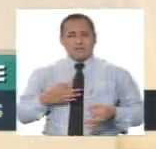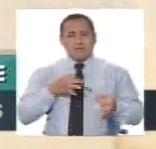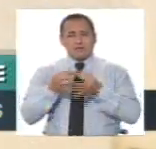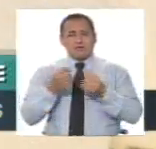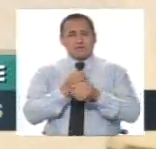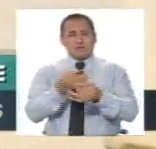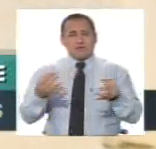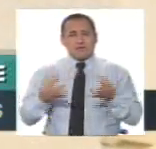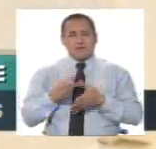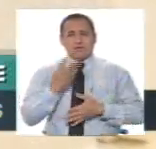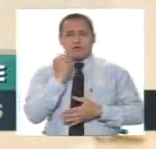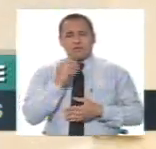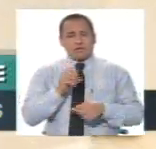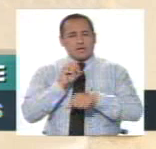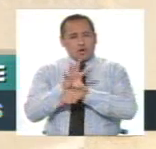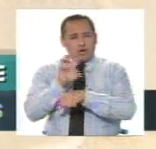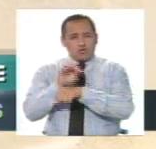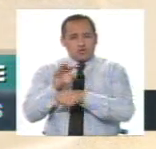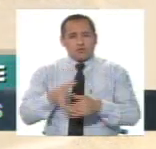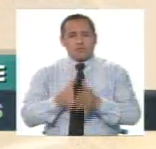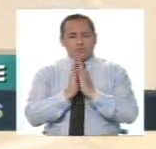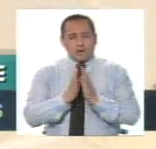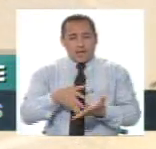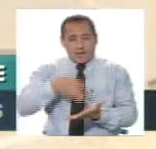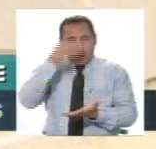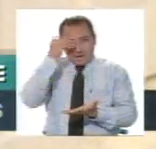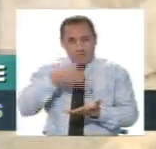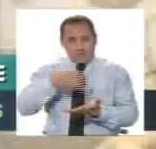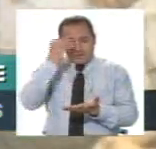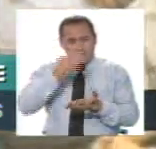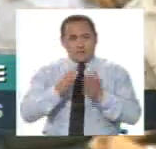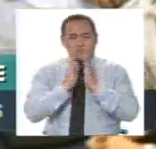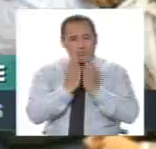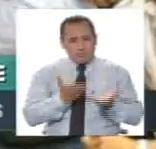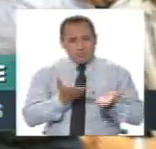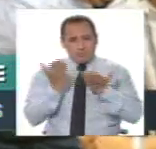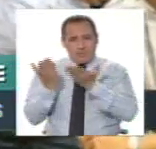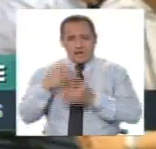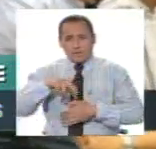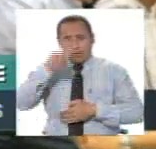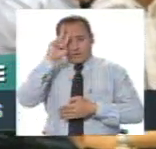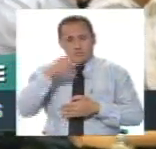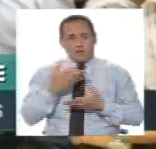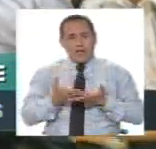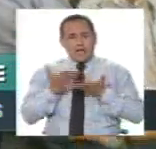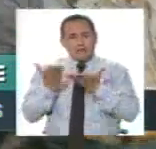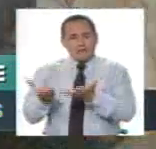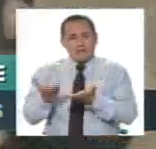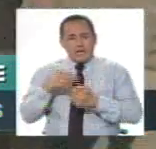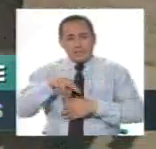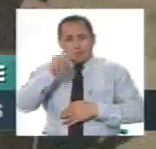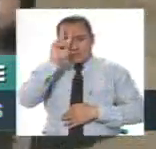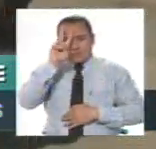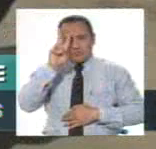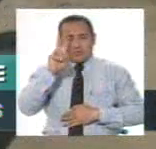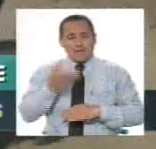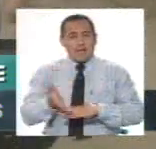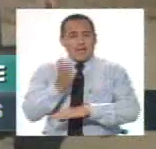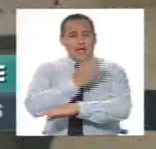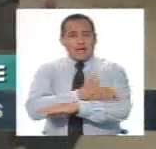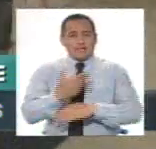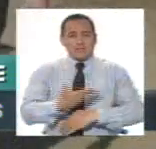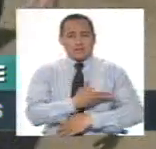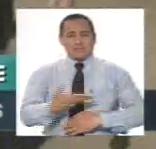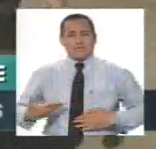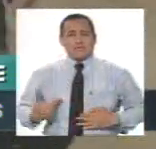a los estudiantes, a quienes invocó a prepararse para compartir sus nuevos conocimientos a su retorno al Perú. Minutos antes, el jefe